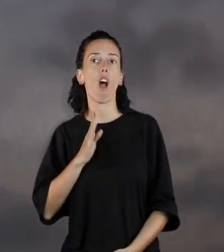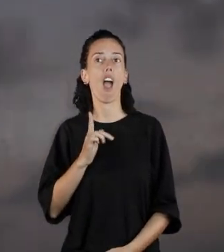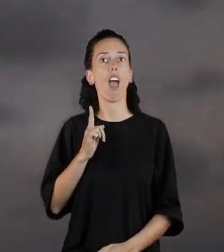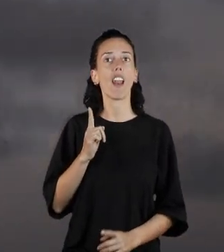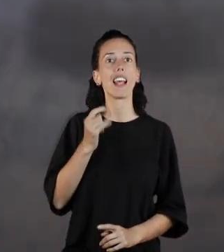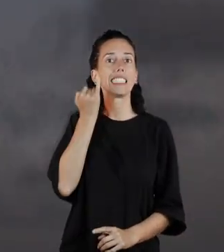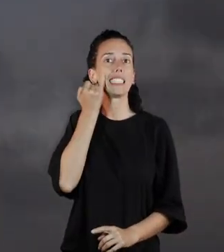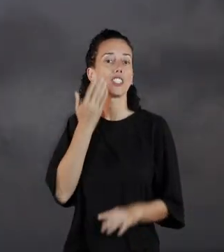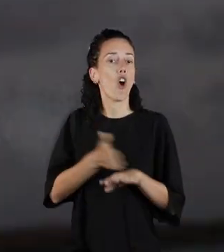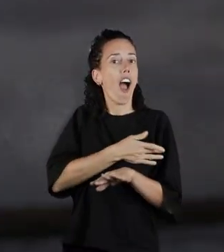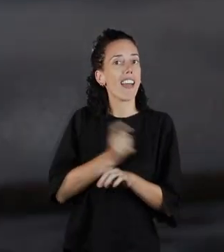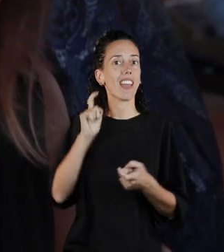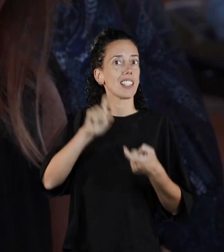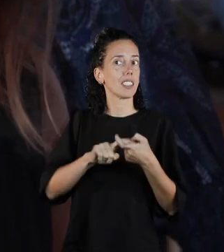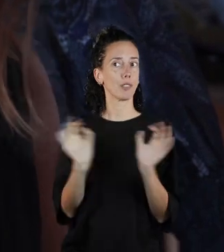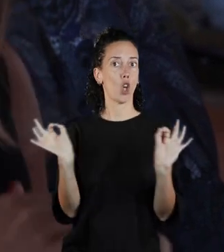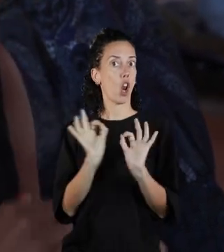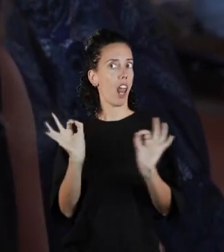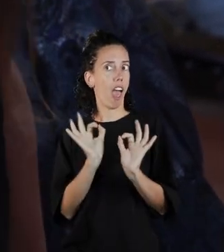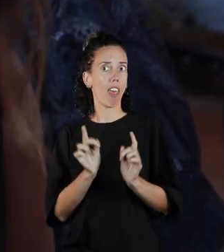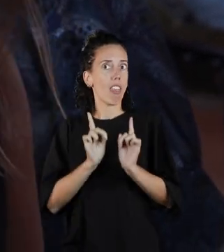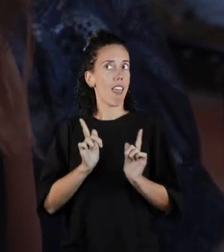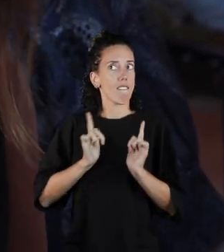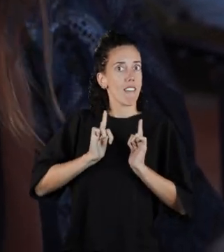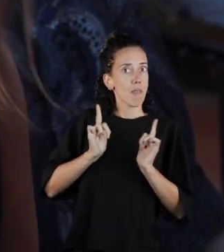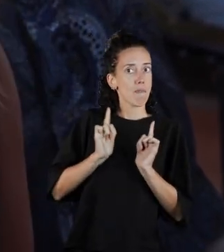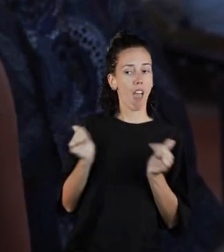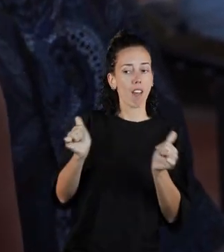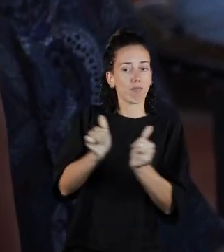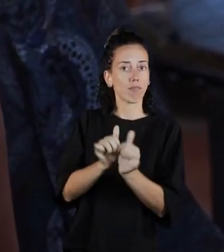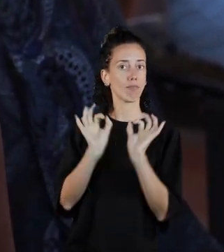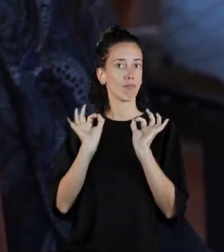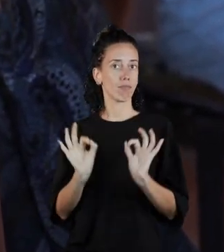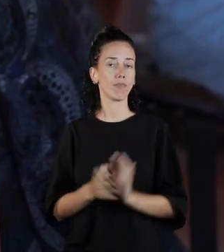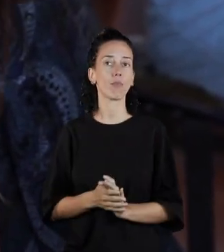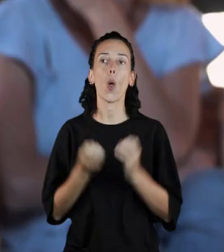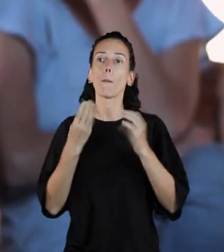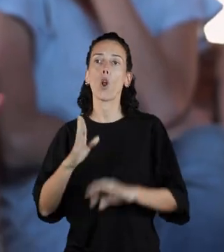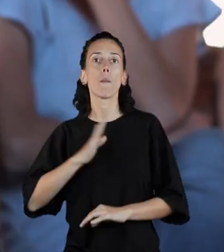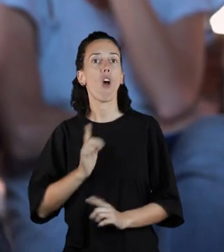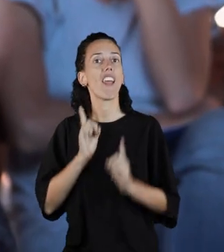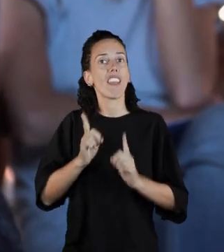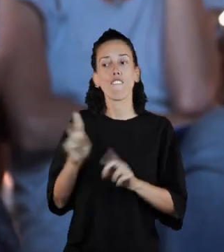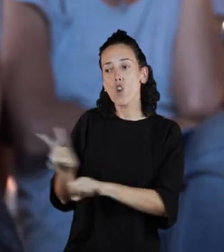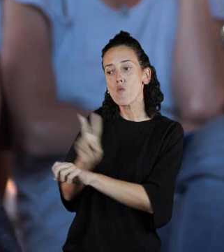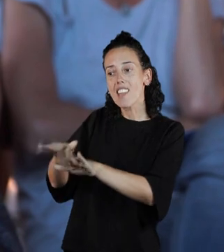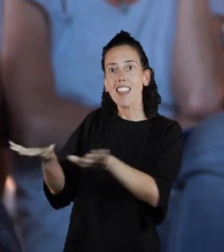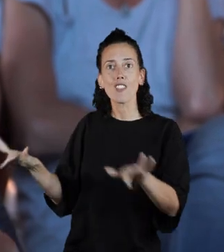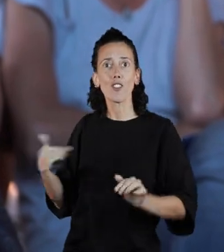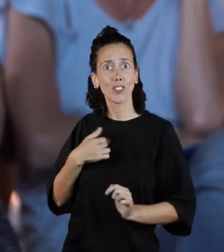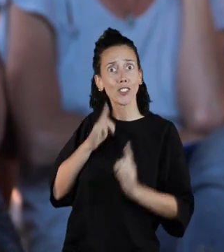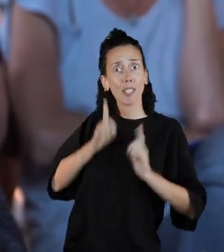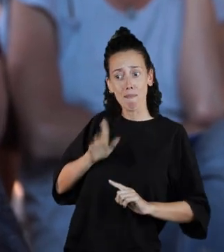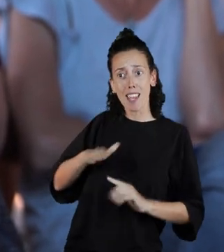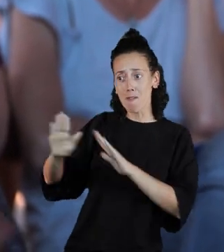mujer, mi virginidad era lo más precioso que podría tener para garantizar una buena relación. Por ser mujer, me tocó ayudar a cuidar a